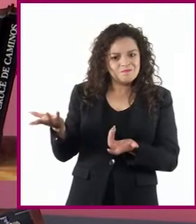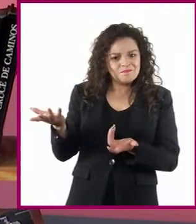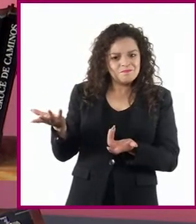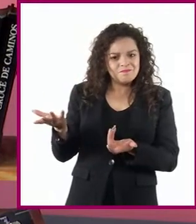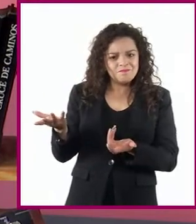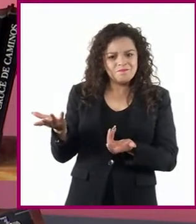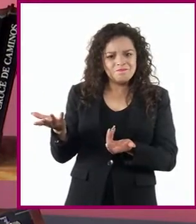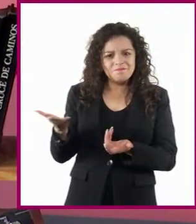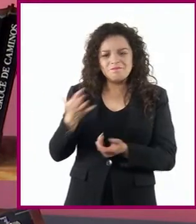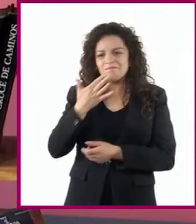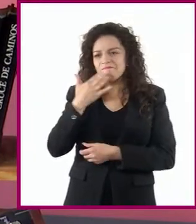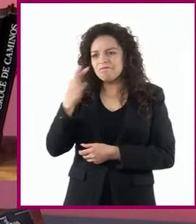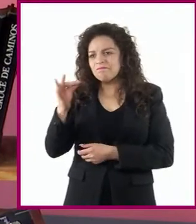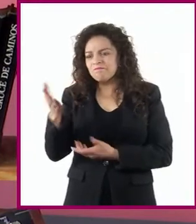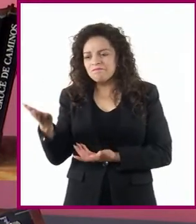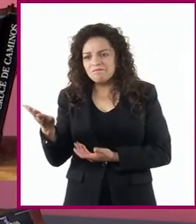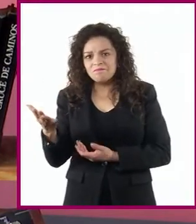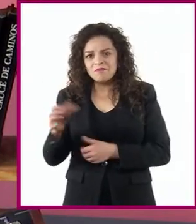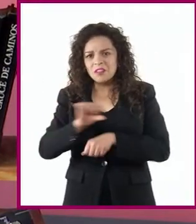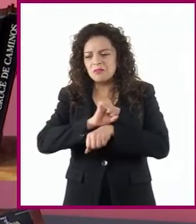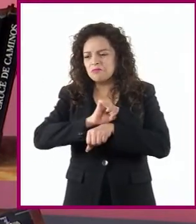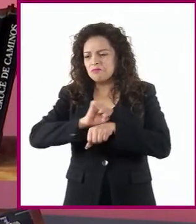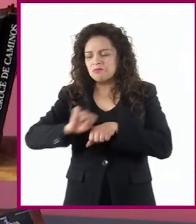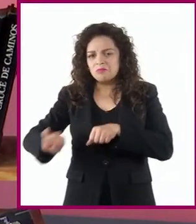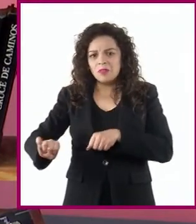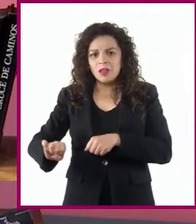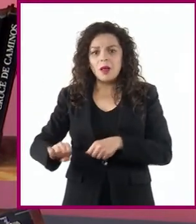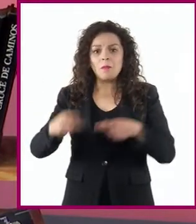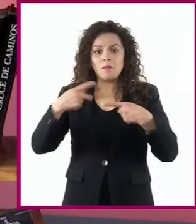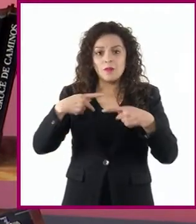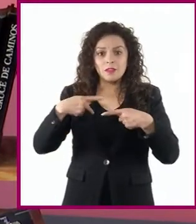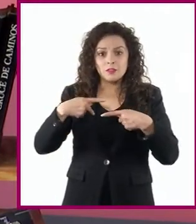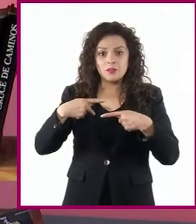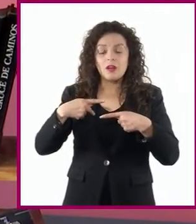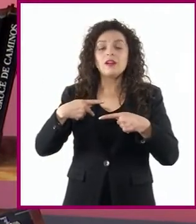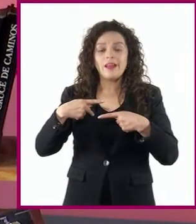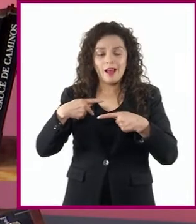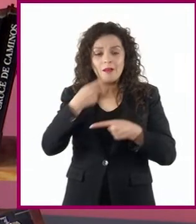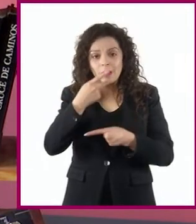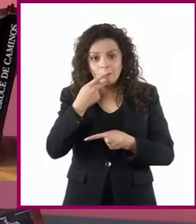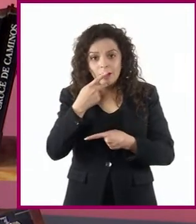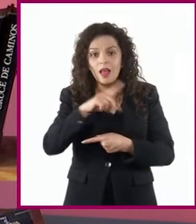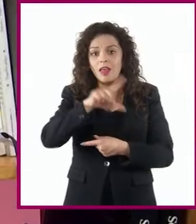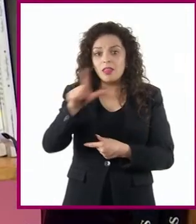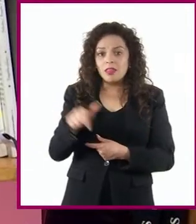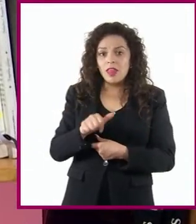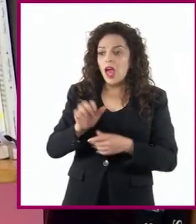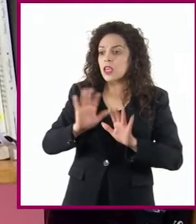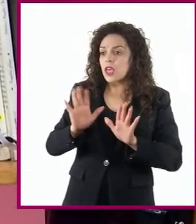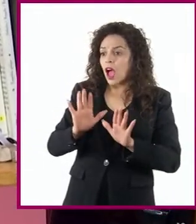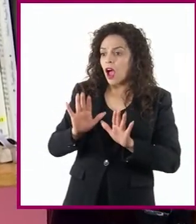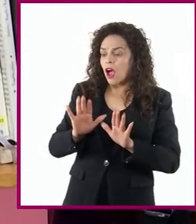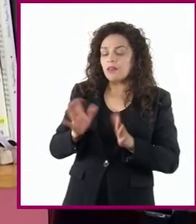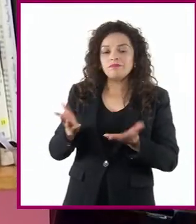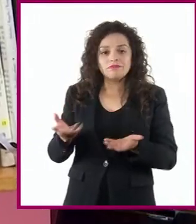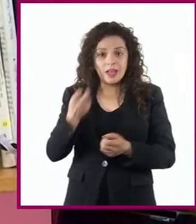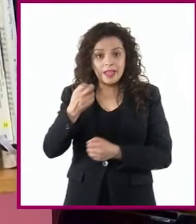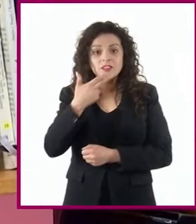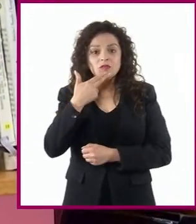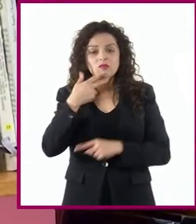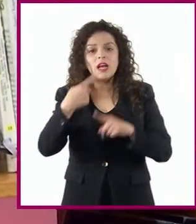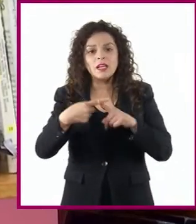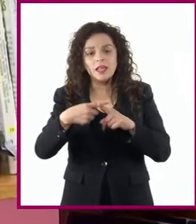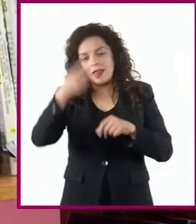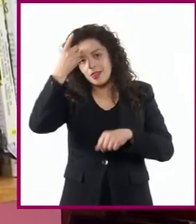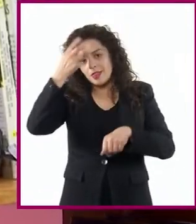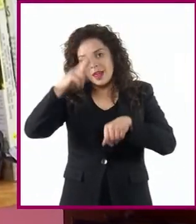que anotar las entradas y salidas de los personajes. Estas acotaciones las utilizan tanto el director como